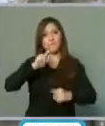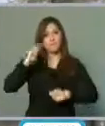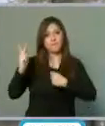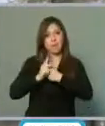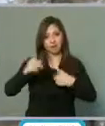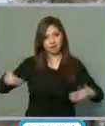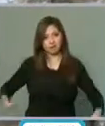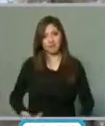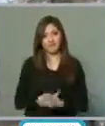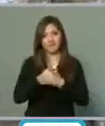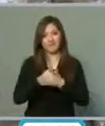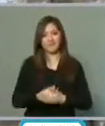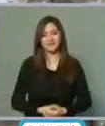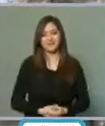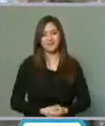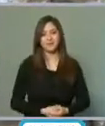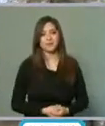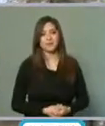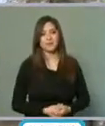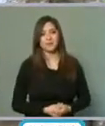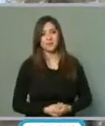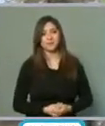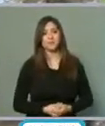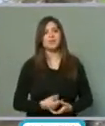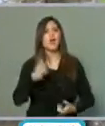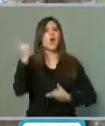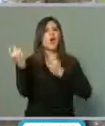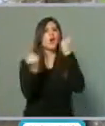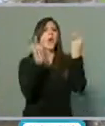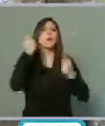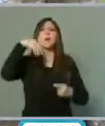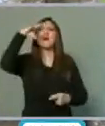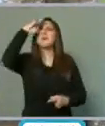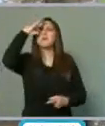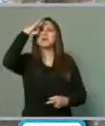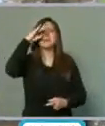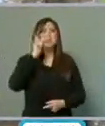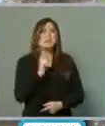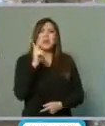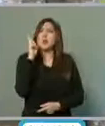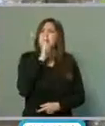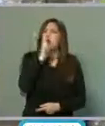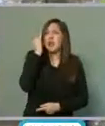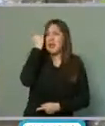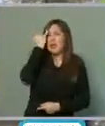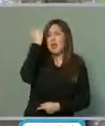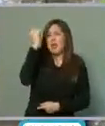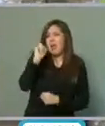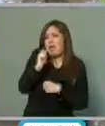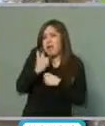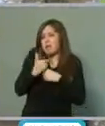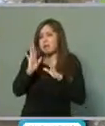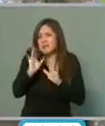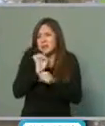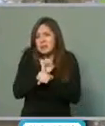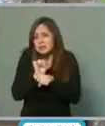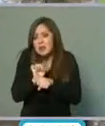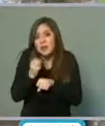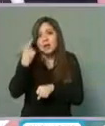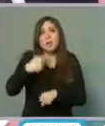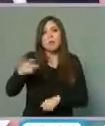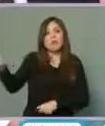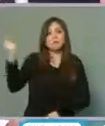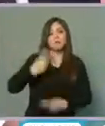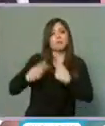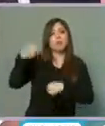una idea muy casada de lo que era Rusia, y con tenerte aquí nos diste la posibilidad de realmente conocerlo. La gente que nos